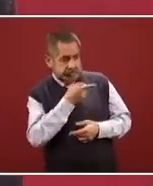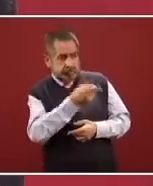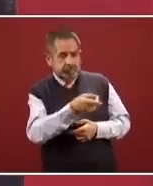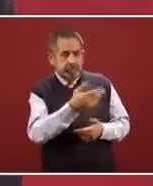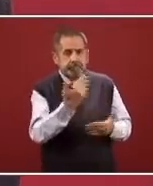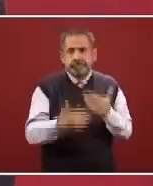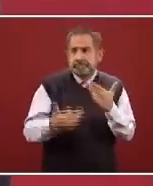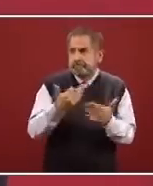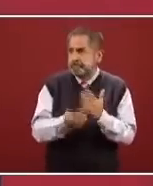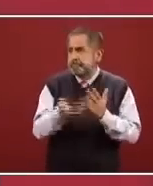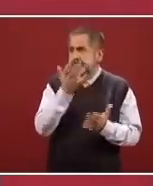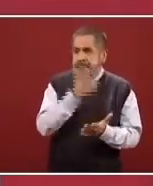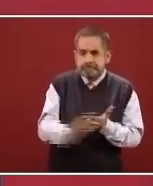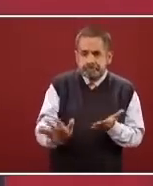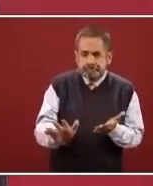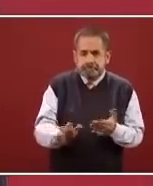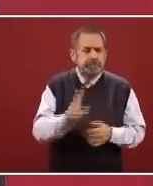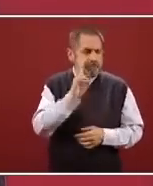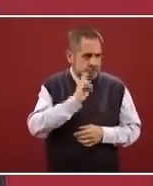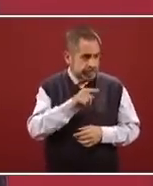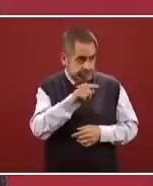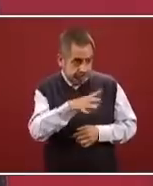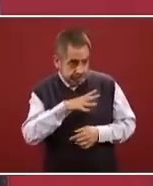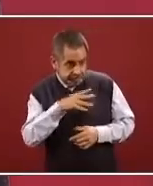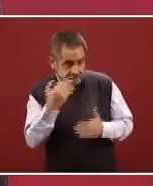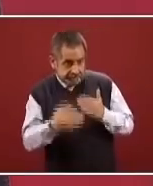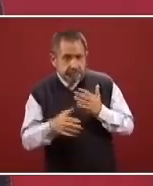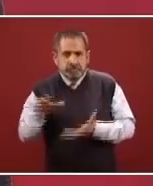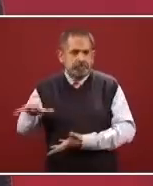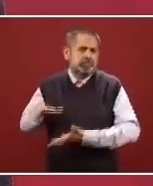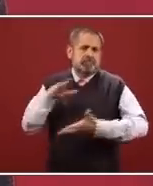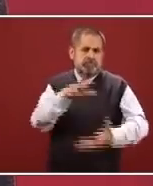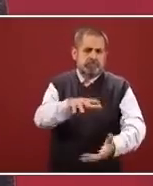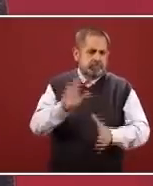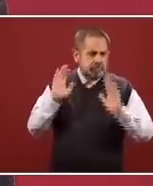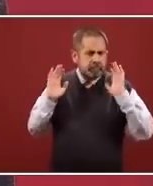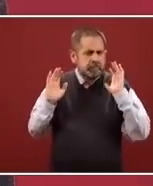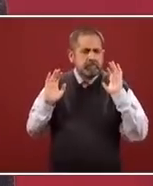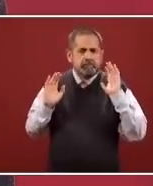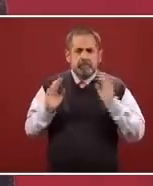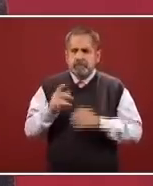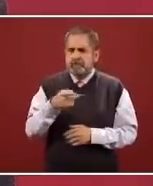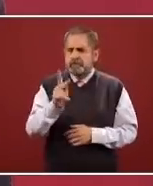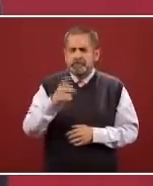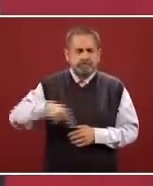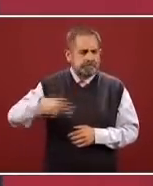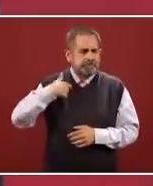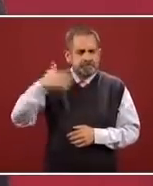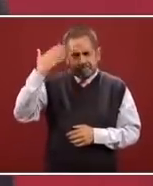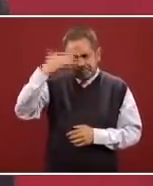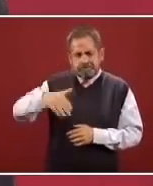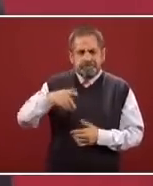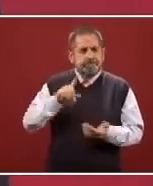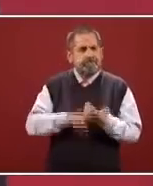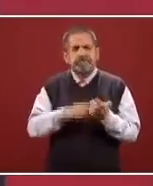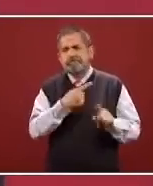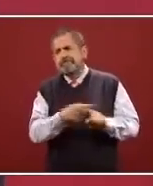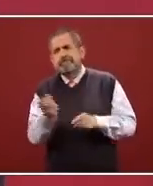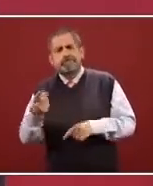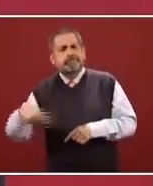hecho falta. Habría que atenderlo, evidentemente. Aunque sabemos bien que los